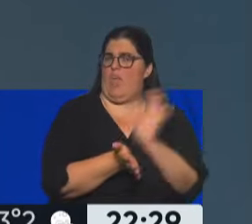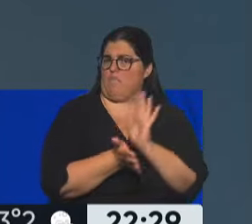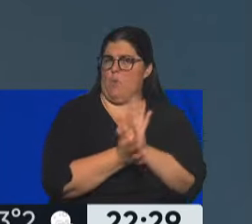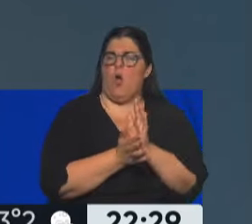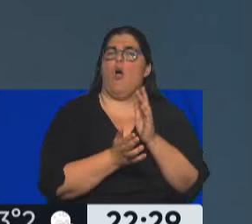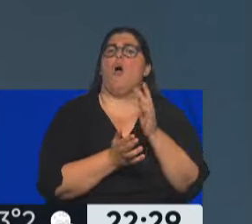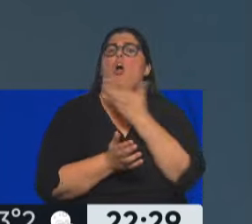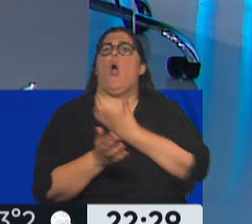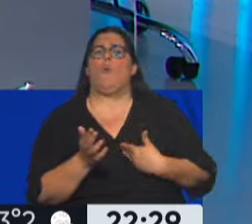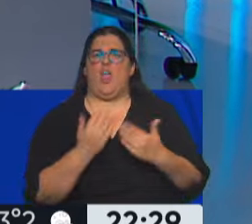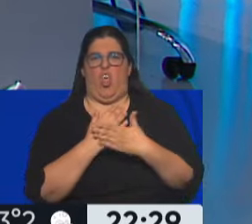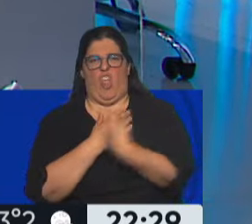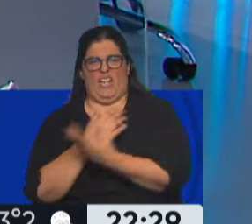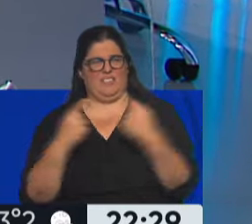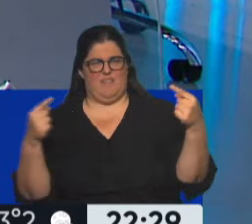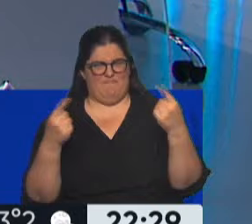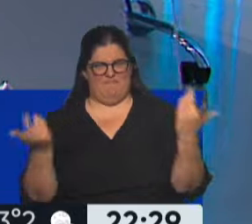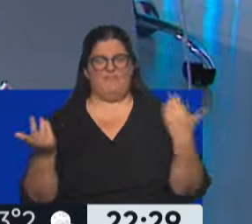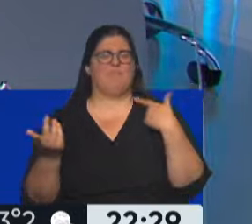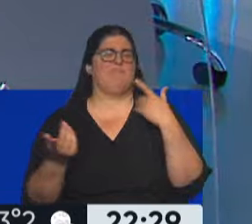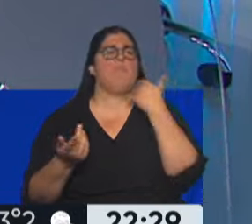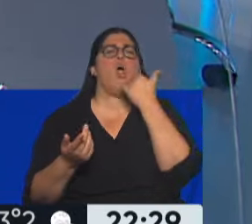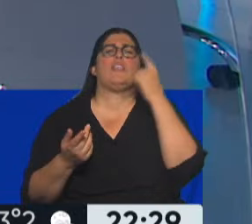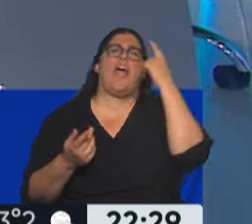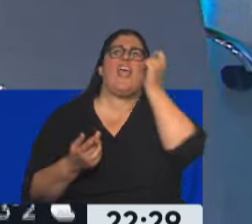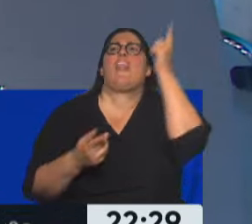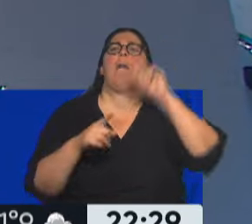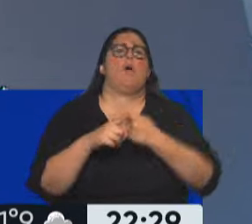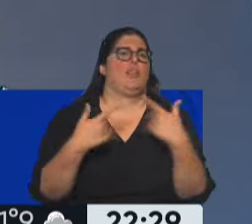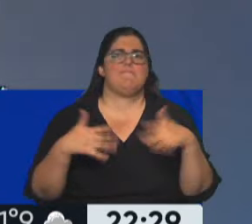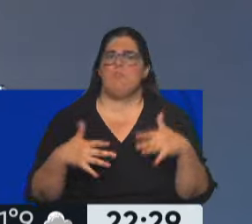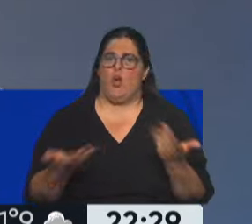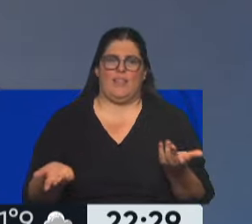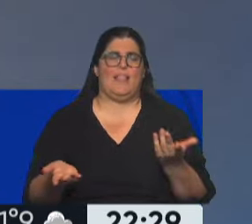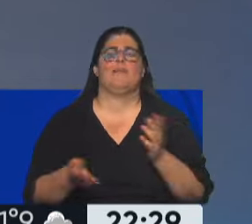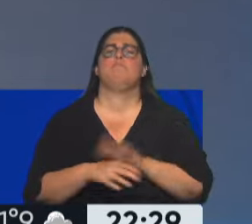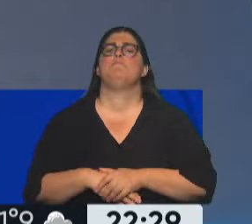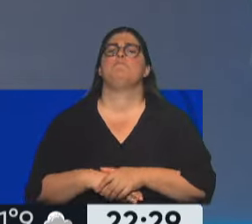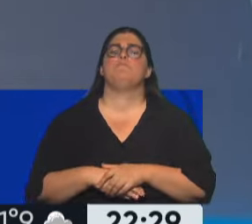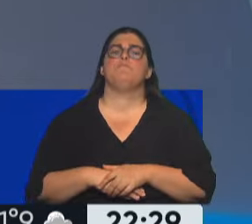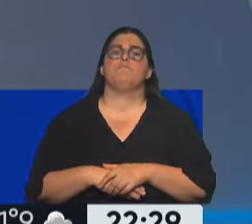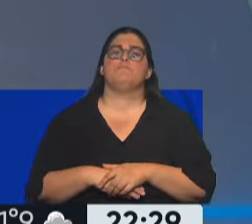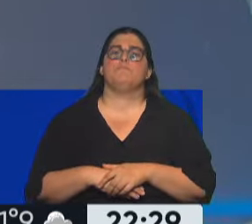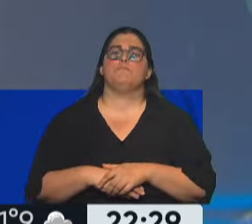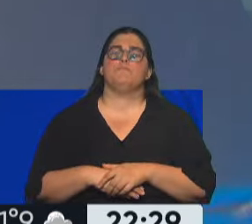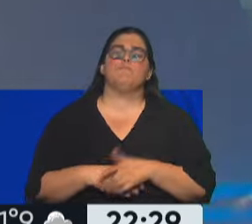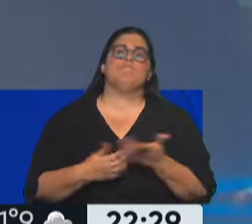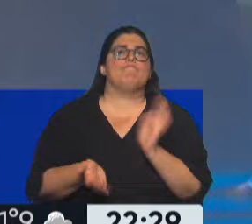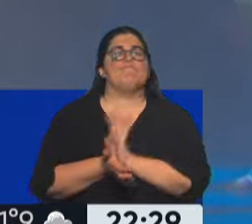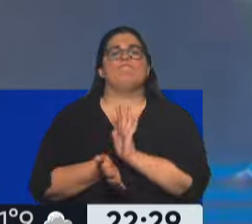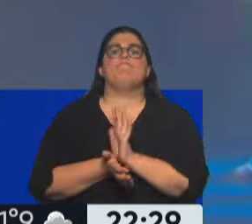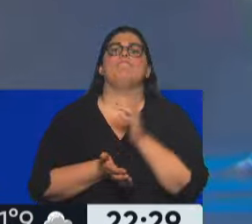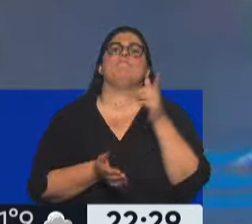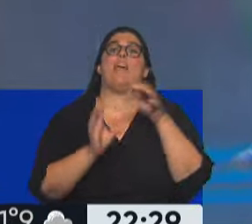misma dinámica migratoria. Claro. Para 2024 hay un 42% menos de, digamos, arribos